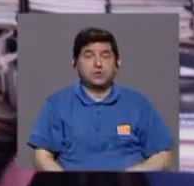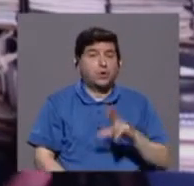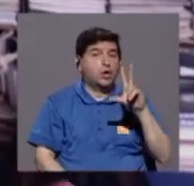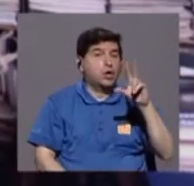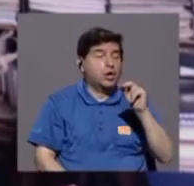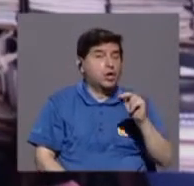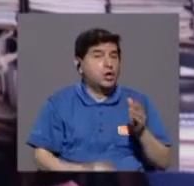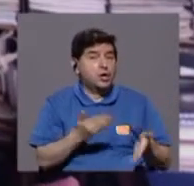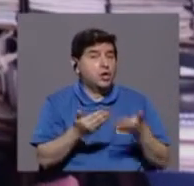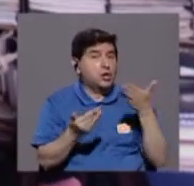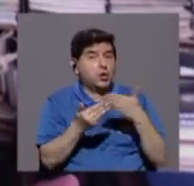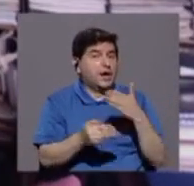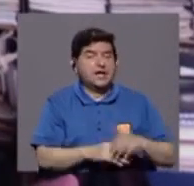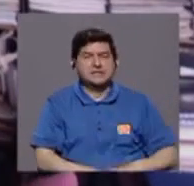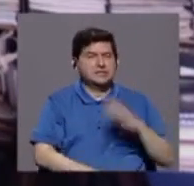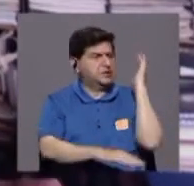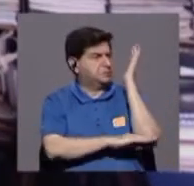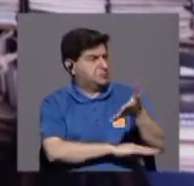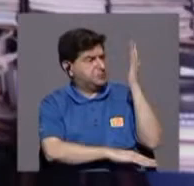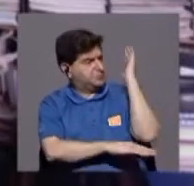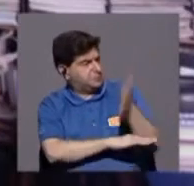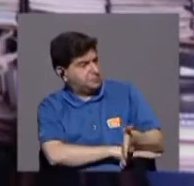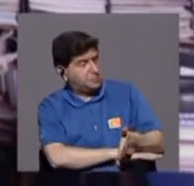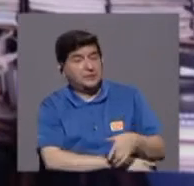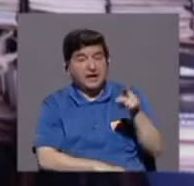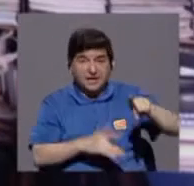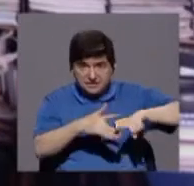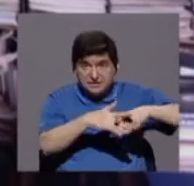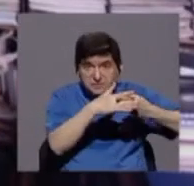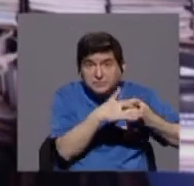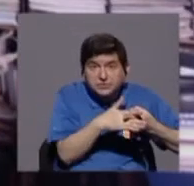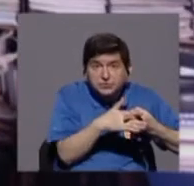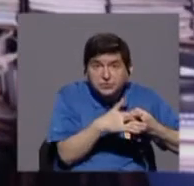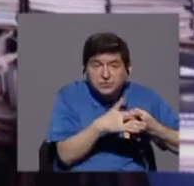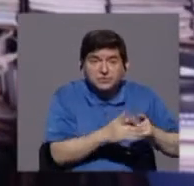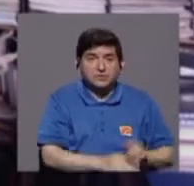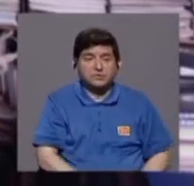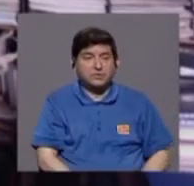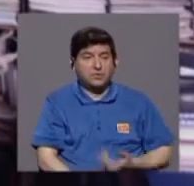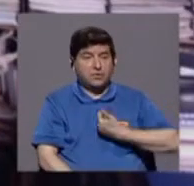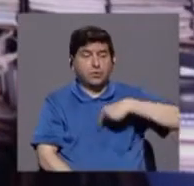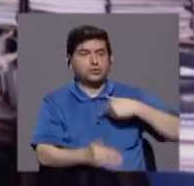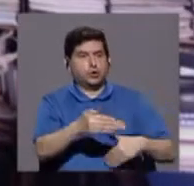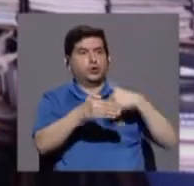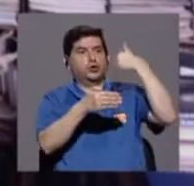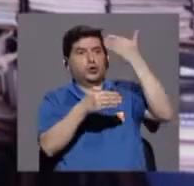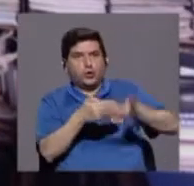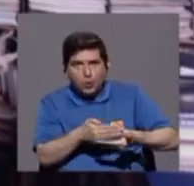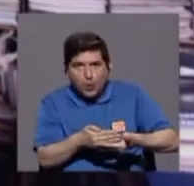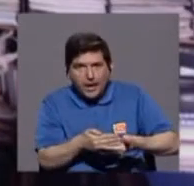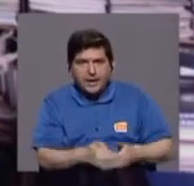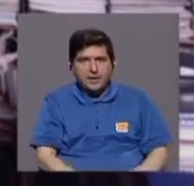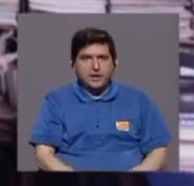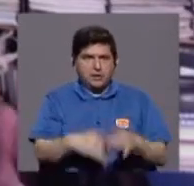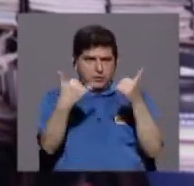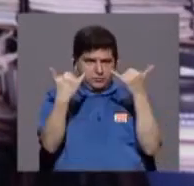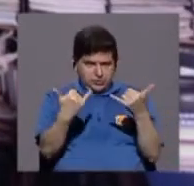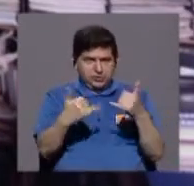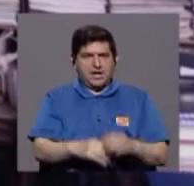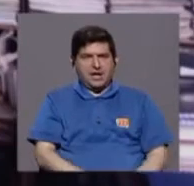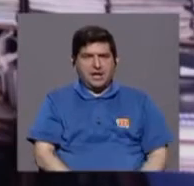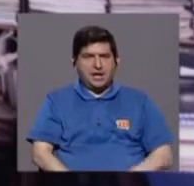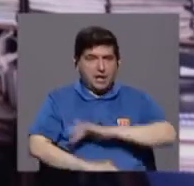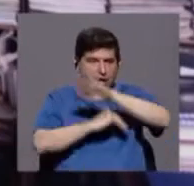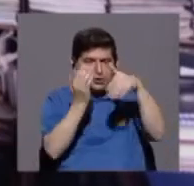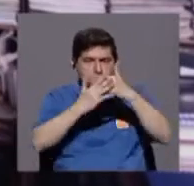sido prácticamente deforestada. Así empezamos. Pasamos después, a medida que se va llenando todo